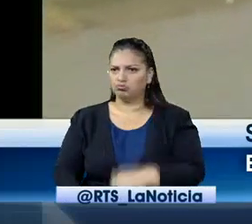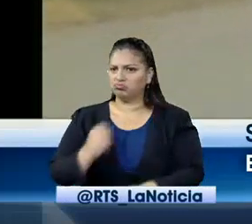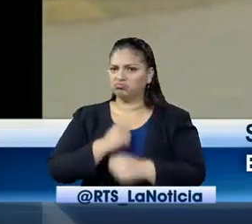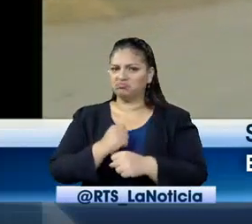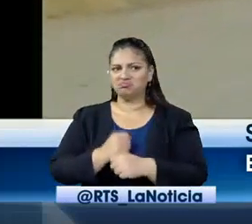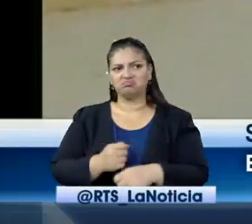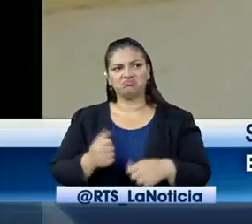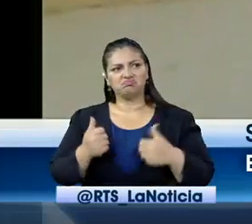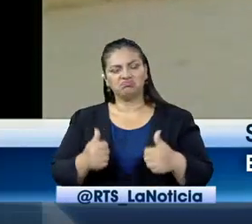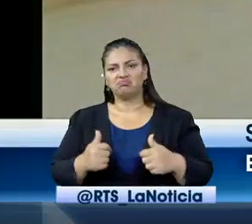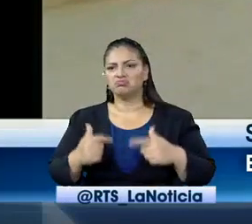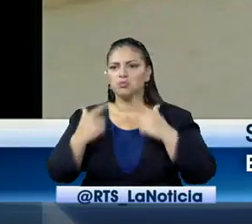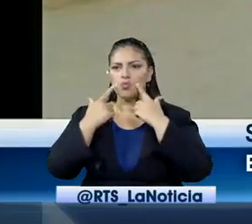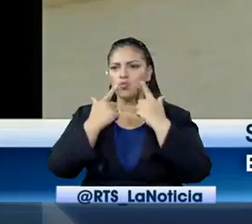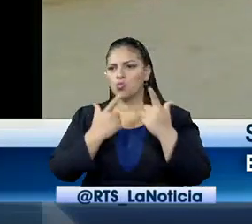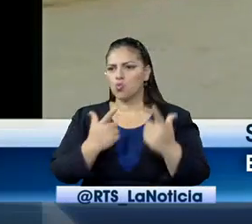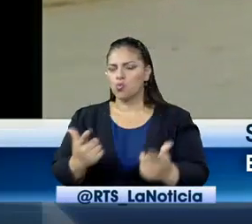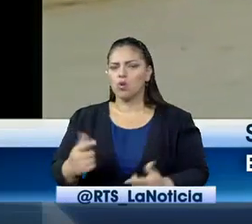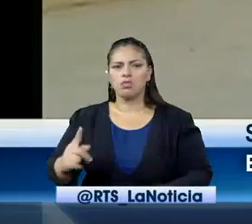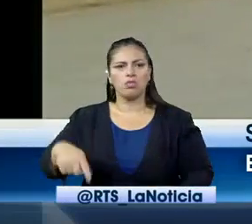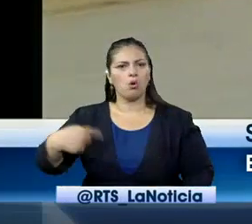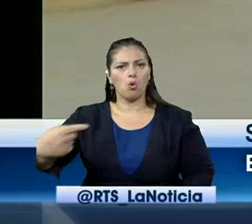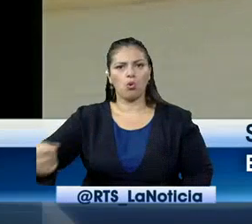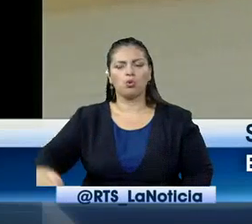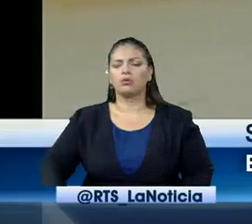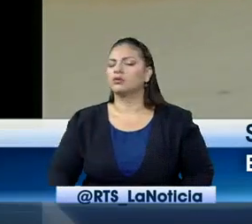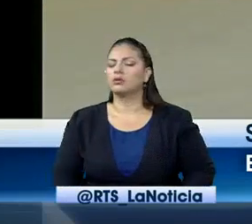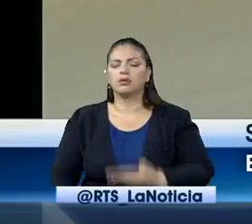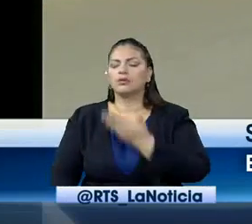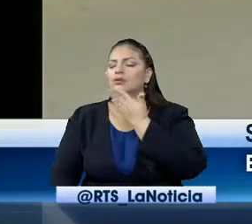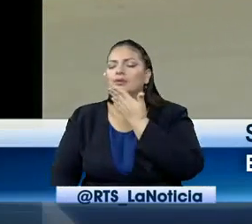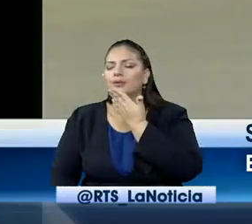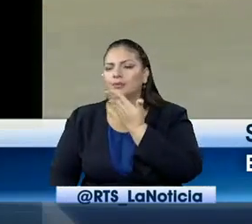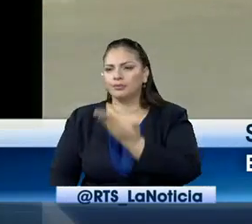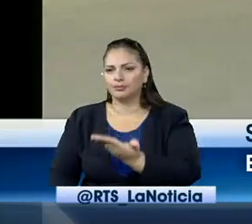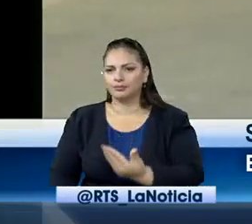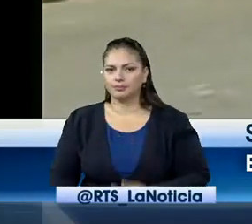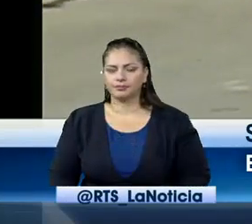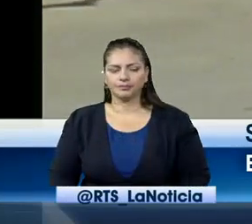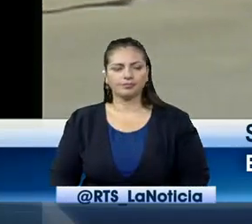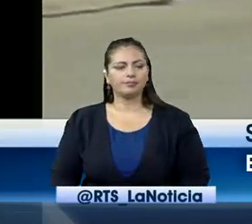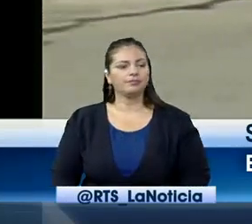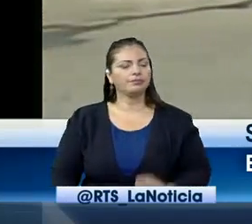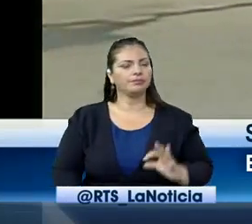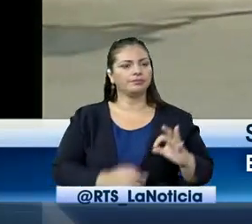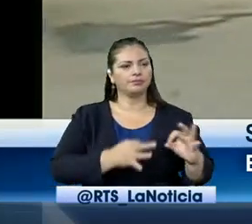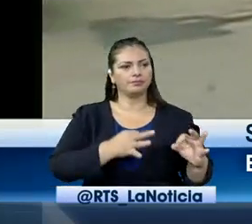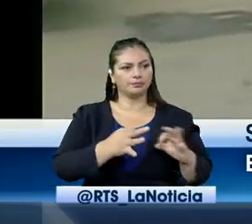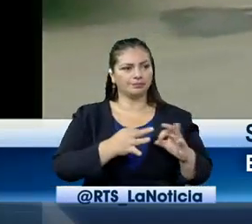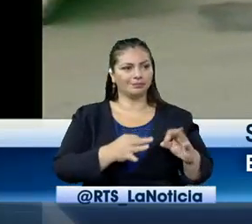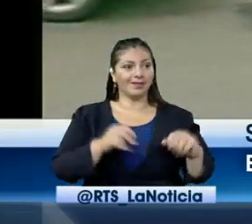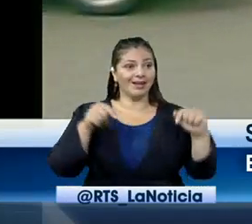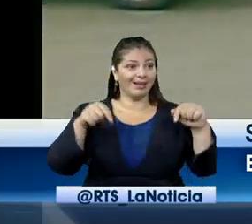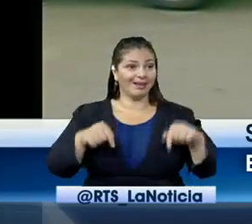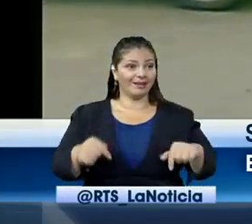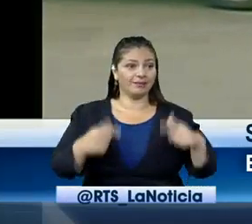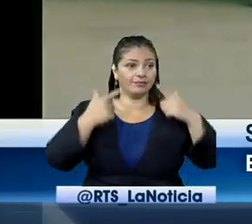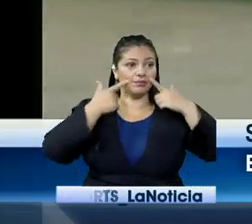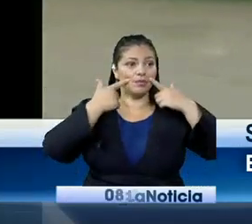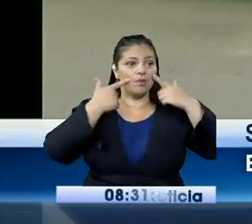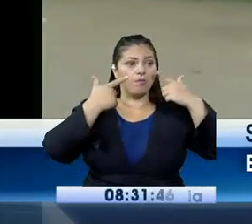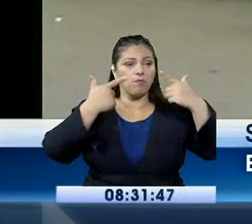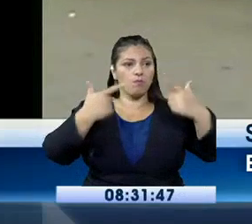días, permanecen aquí, hacen rondas, ¿de qué consiste aquí? Lo que consiste aquí es en realizar lo que es patrullaje